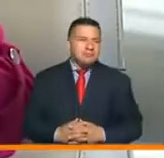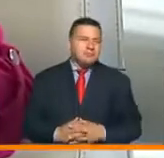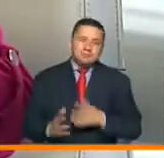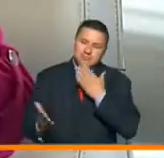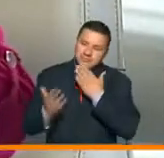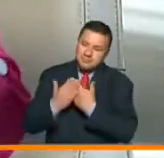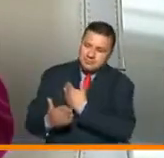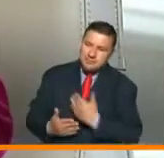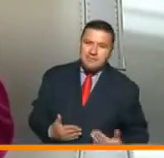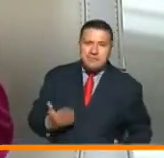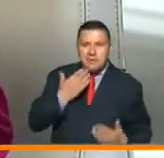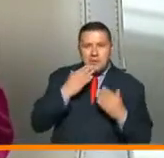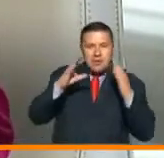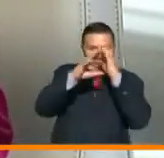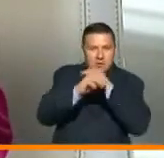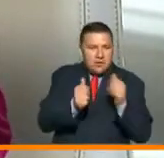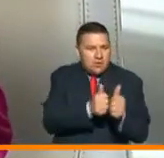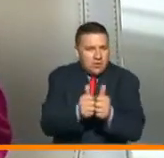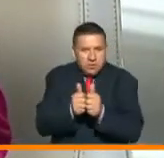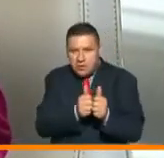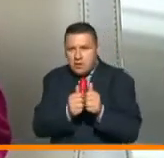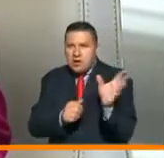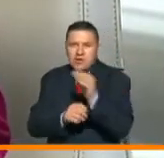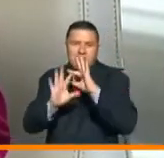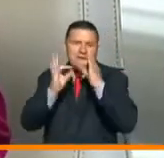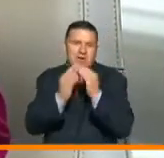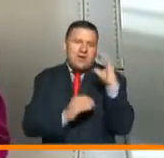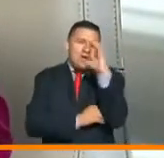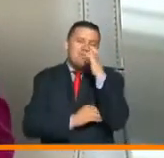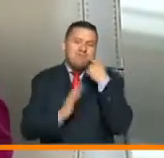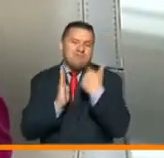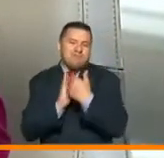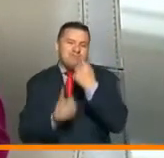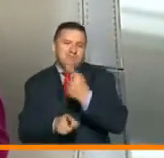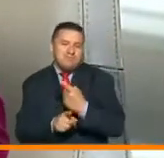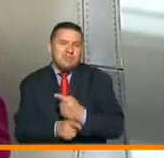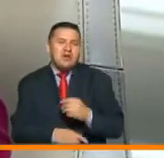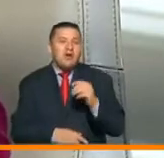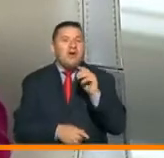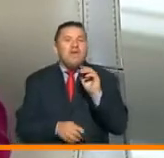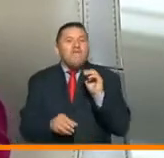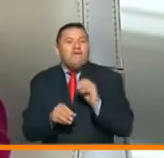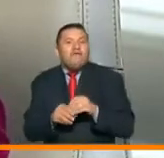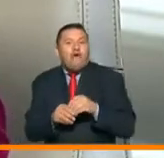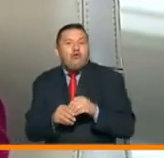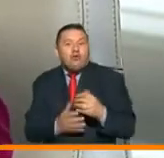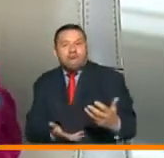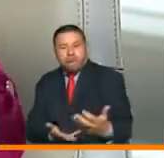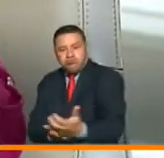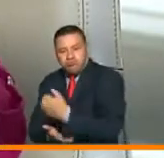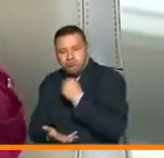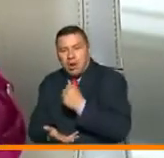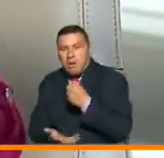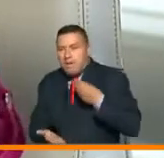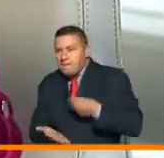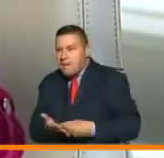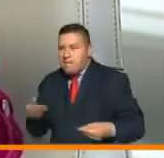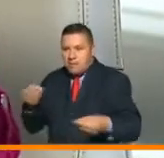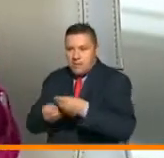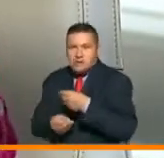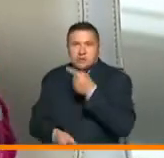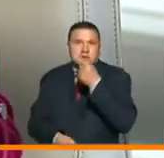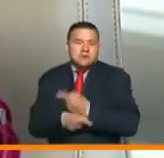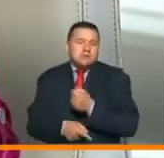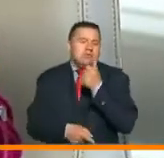Gracias, presidente. Buenas noches, compañeros, y a toda la familia colombiana. Evidentemente, presidente, el Fondo Solidario para la Educación fue una oportuna